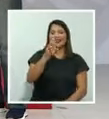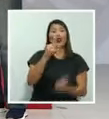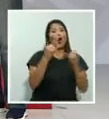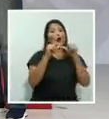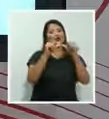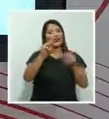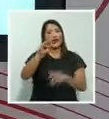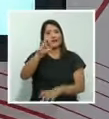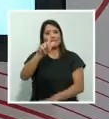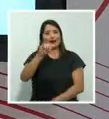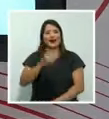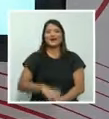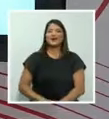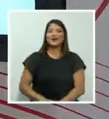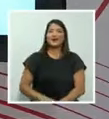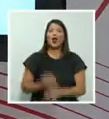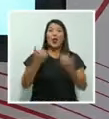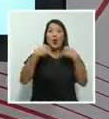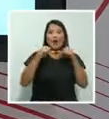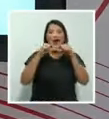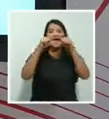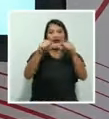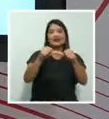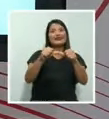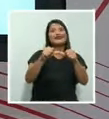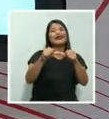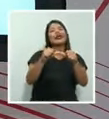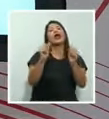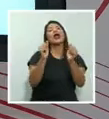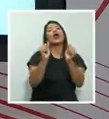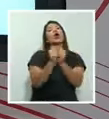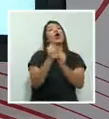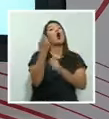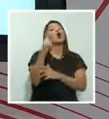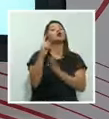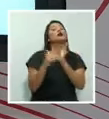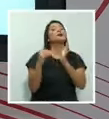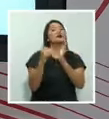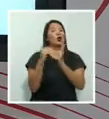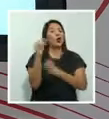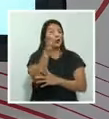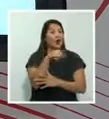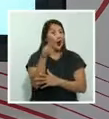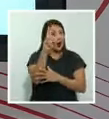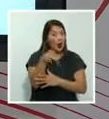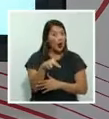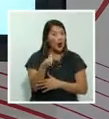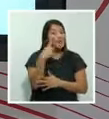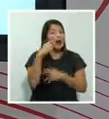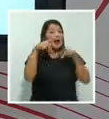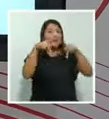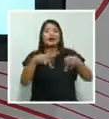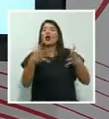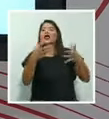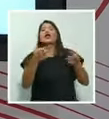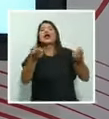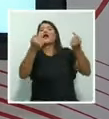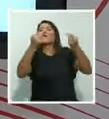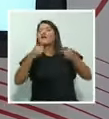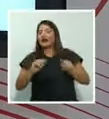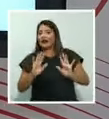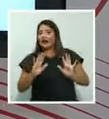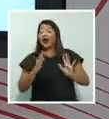Meli. Y sigue la rueda con 11 millones de colones disponibles para el que quiera venir y ponerla a